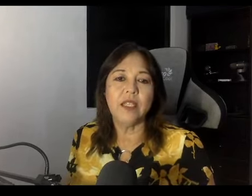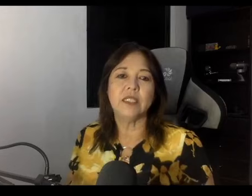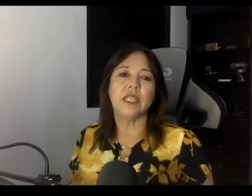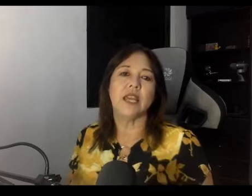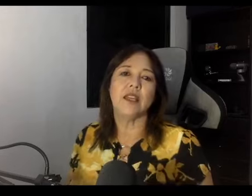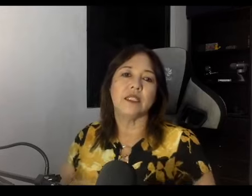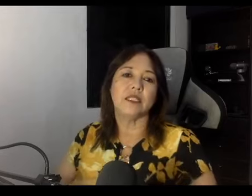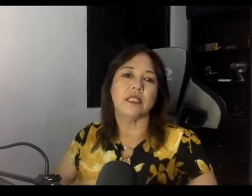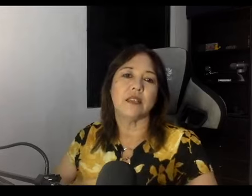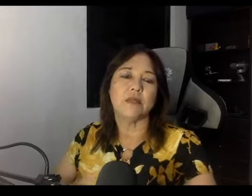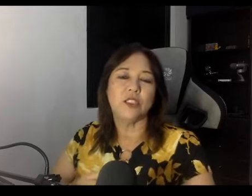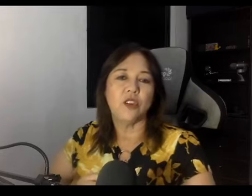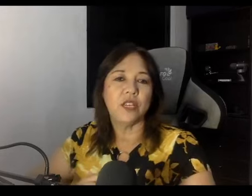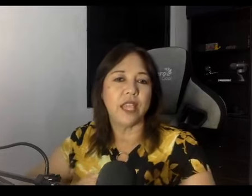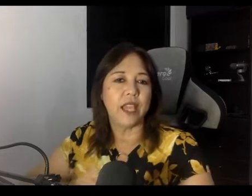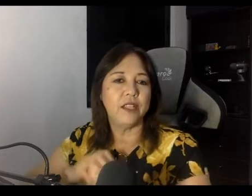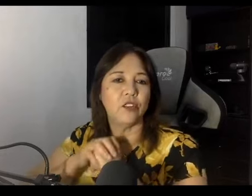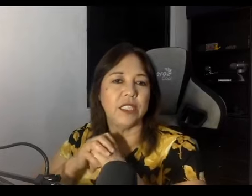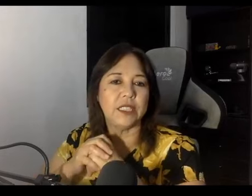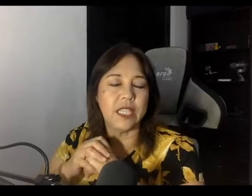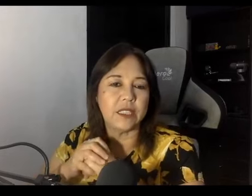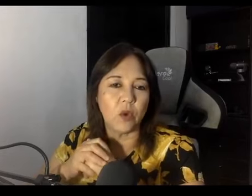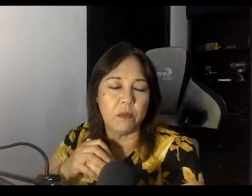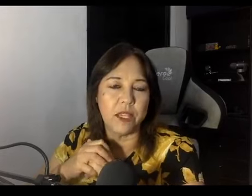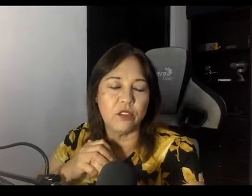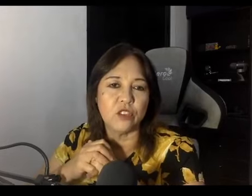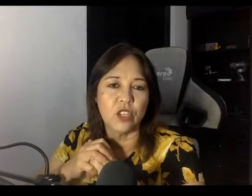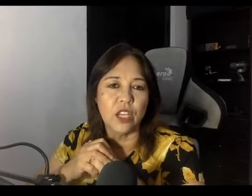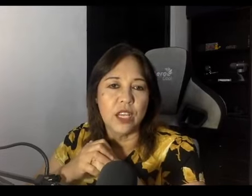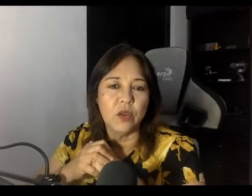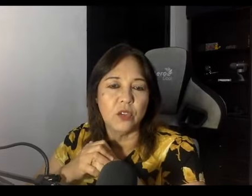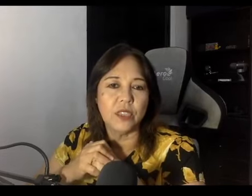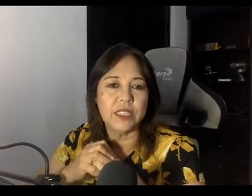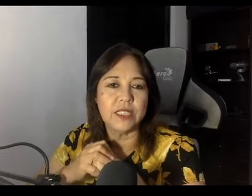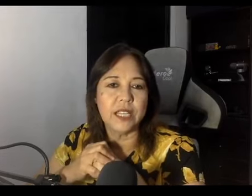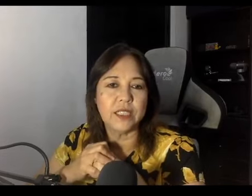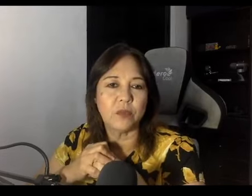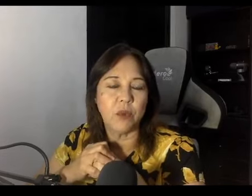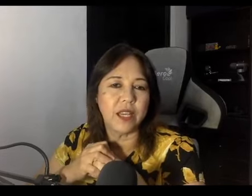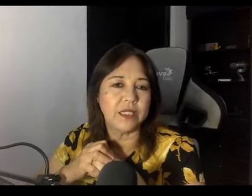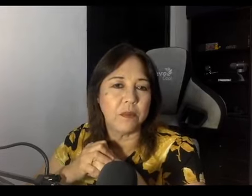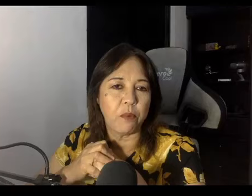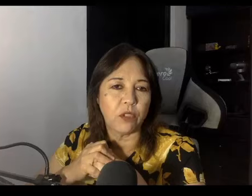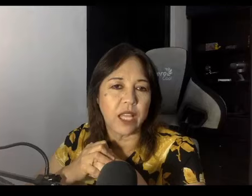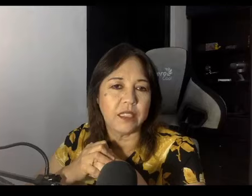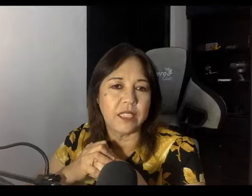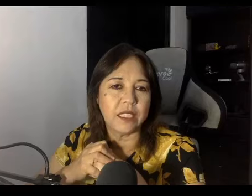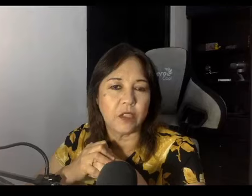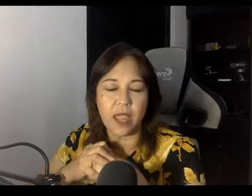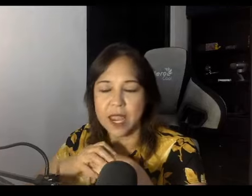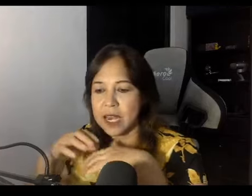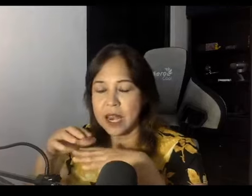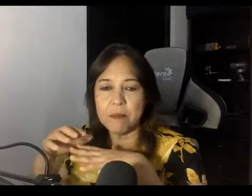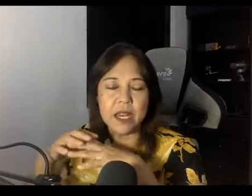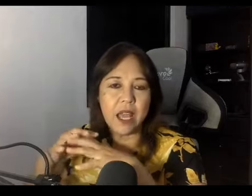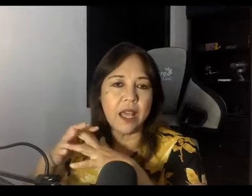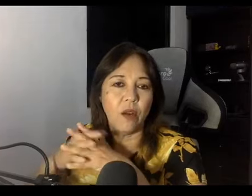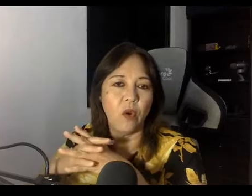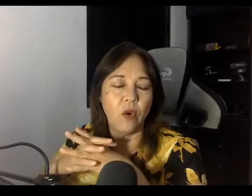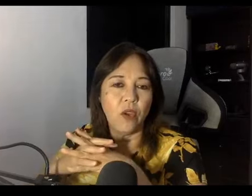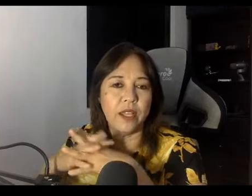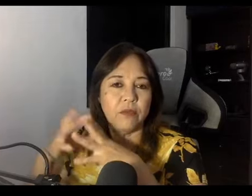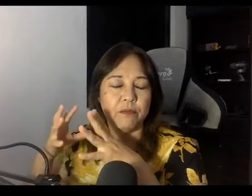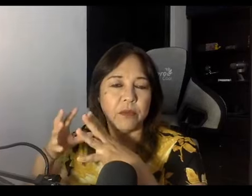ahorita iniciada esta transmisión, que hay noticias, o al menos noticias buenas, importantes en la